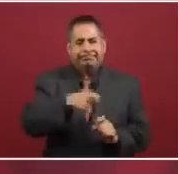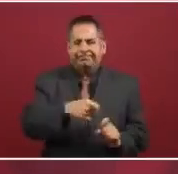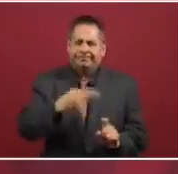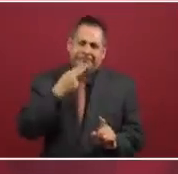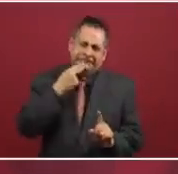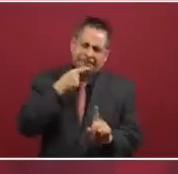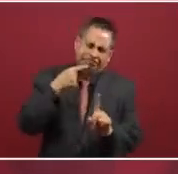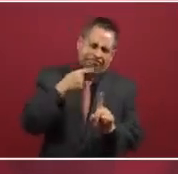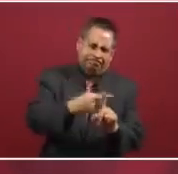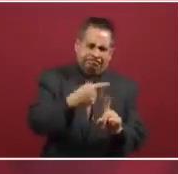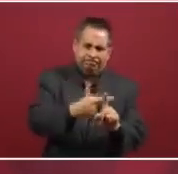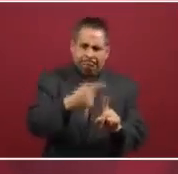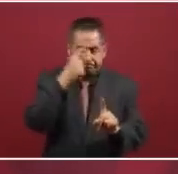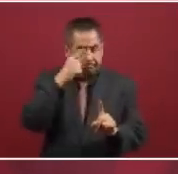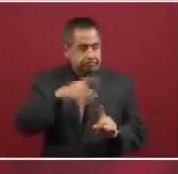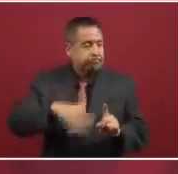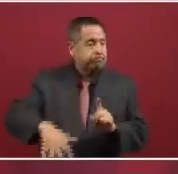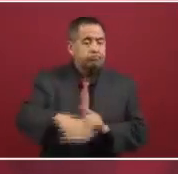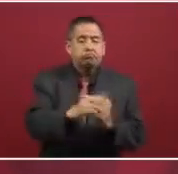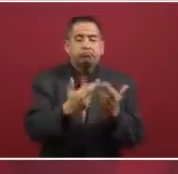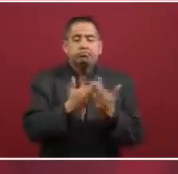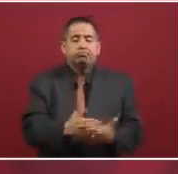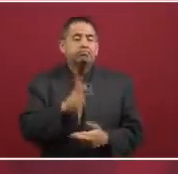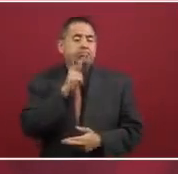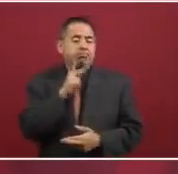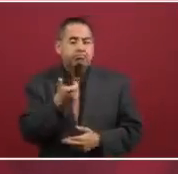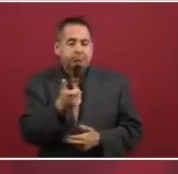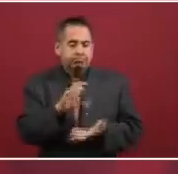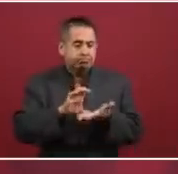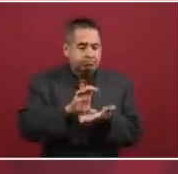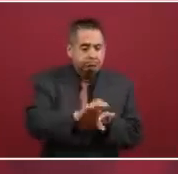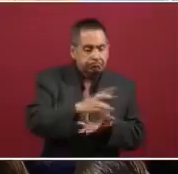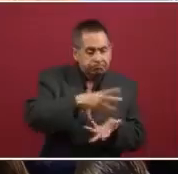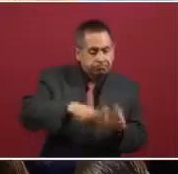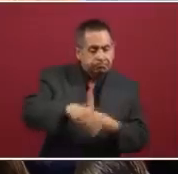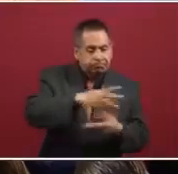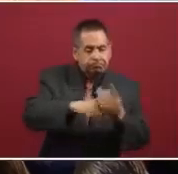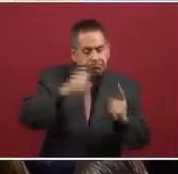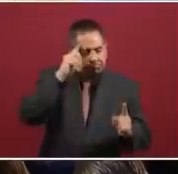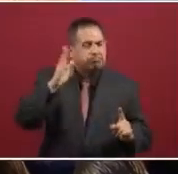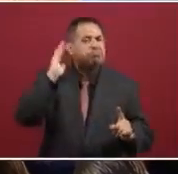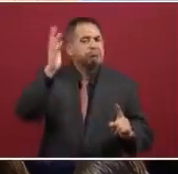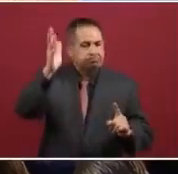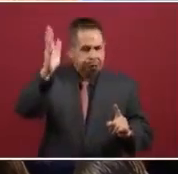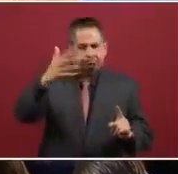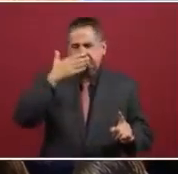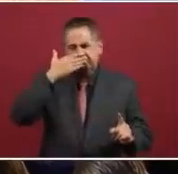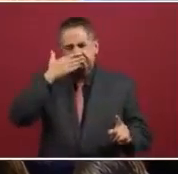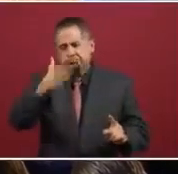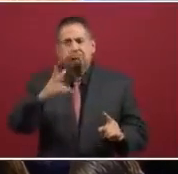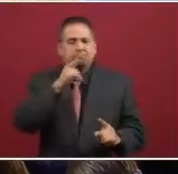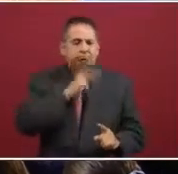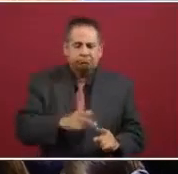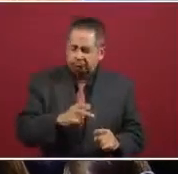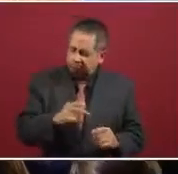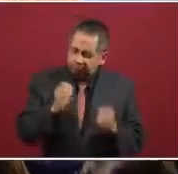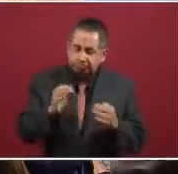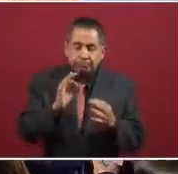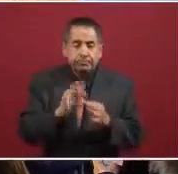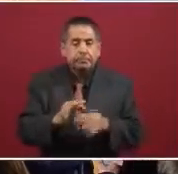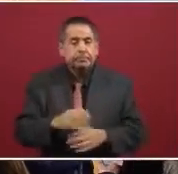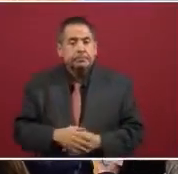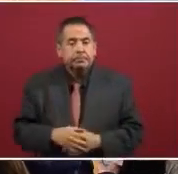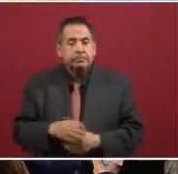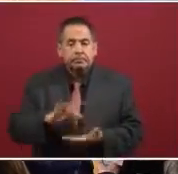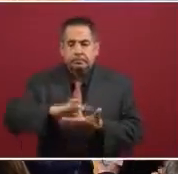positivamente la salud financiera y los prospectos futuros para Petróleos Mexicanos. Muchas gracias.